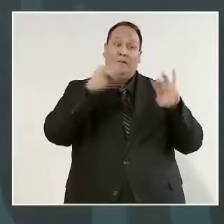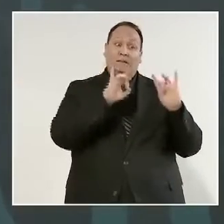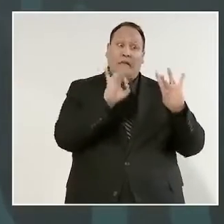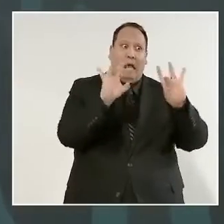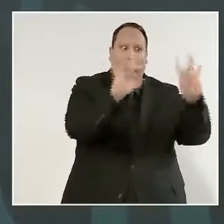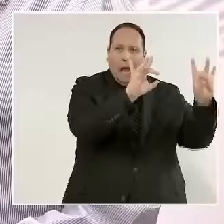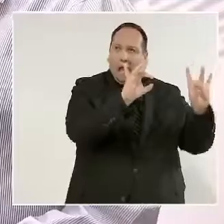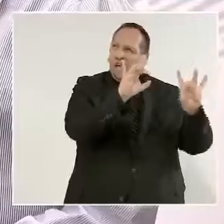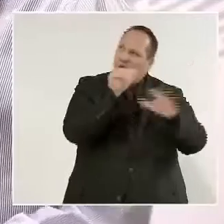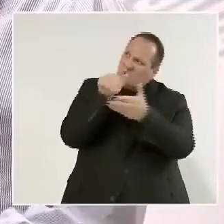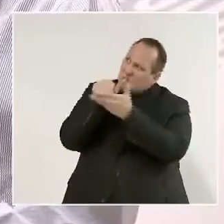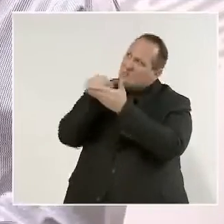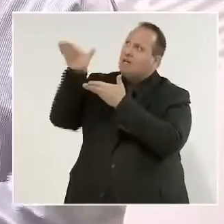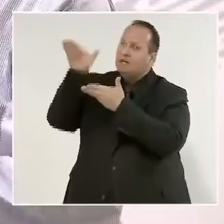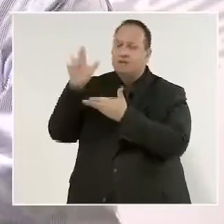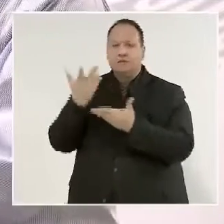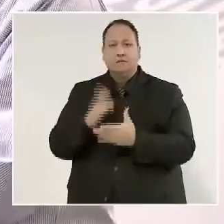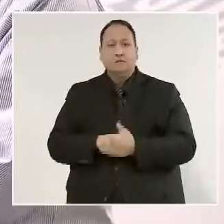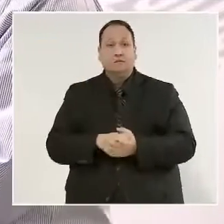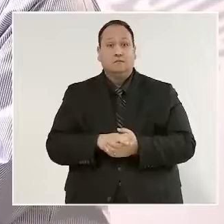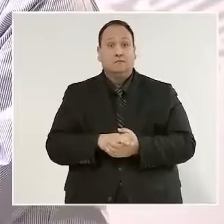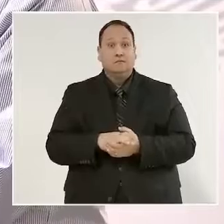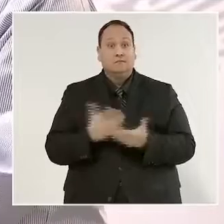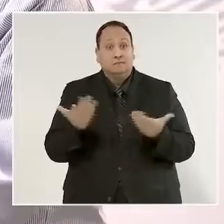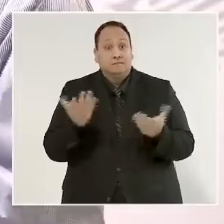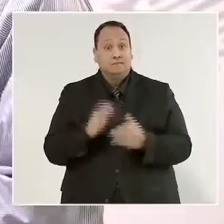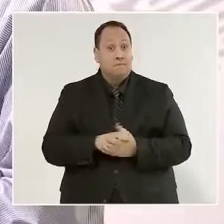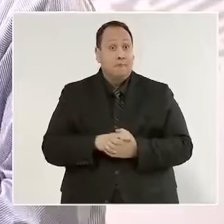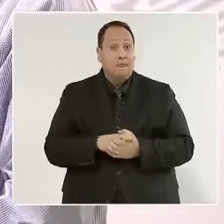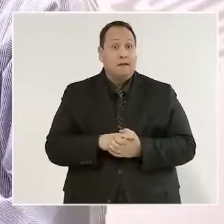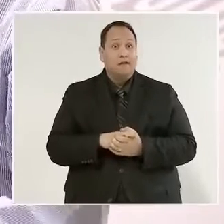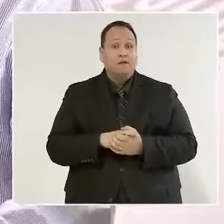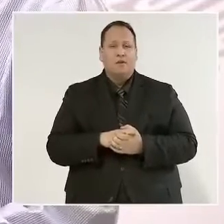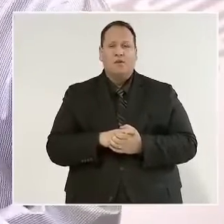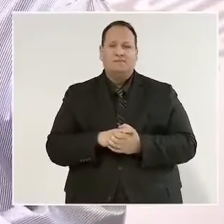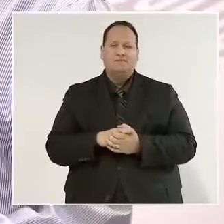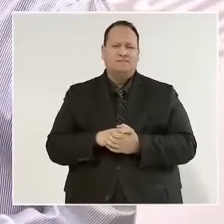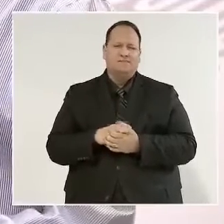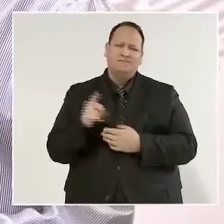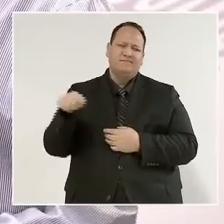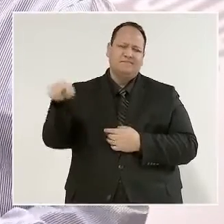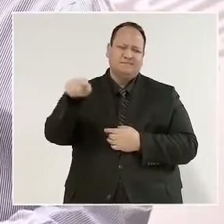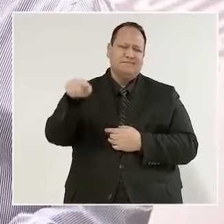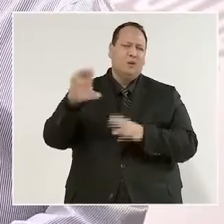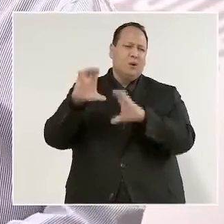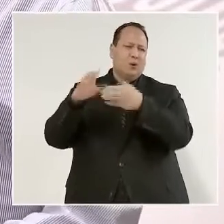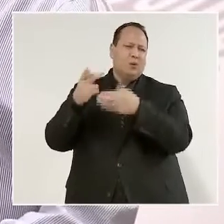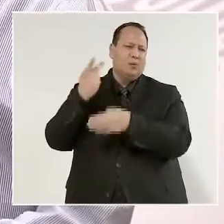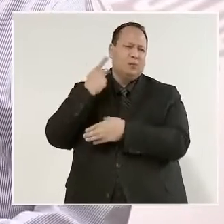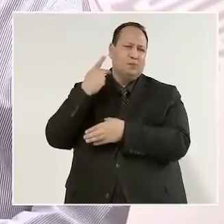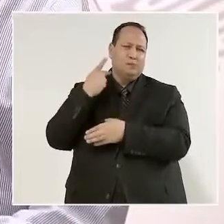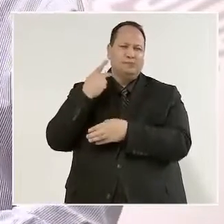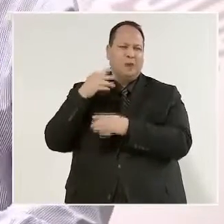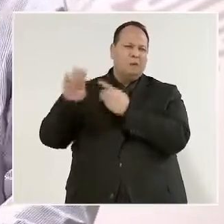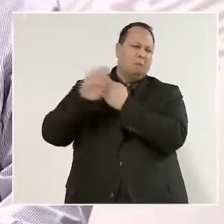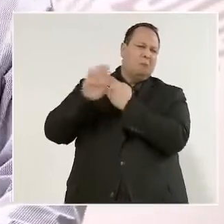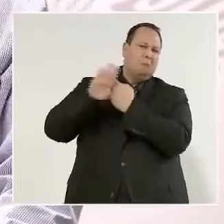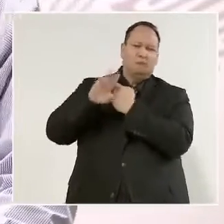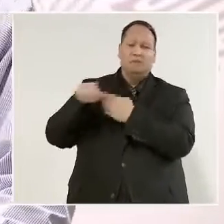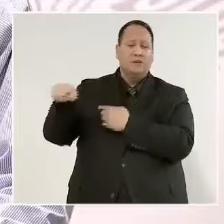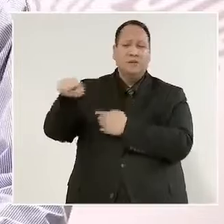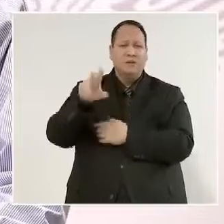revolucionario. Bueno, los conservadores ahora no